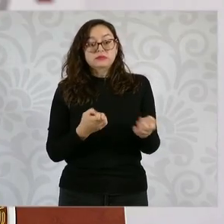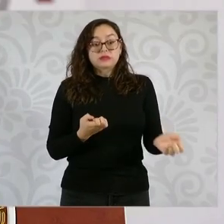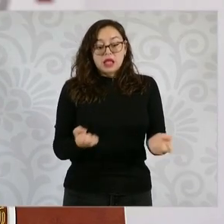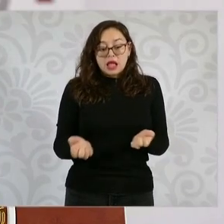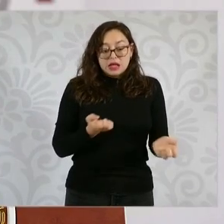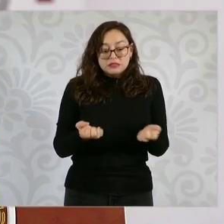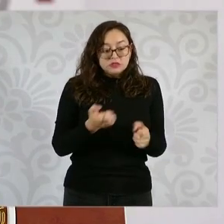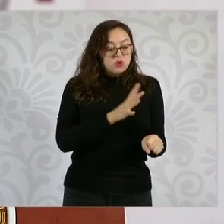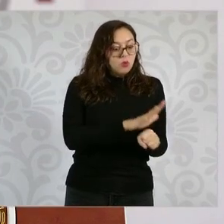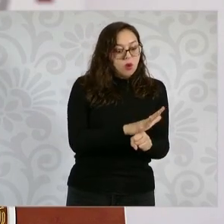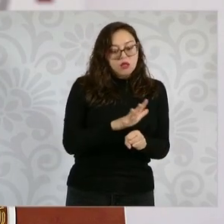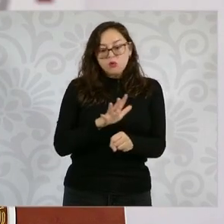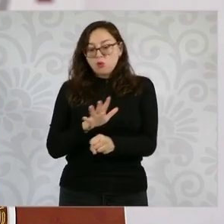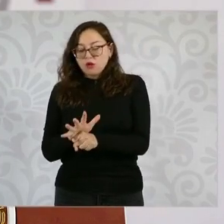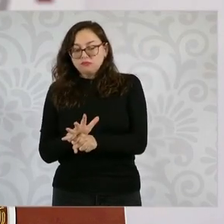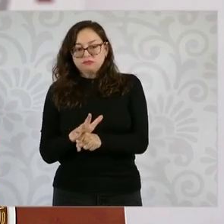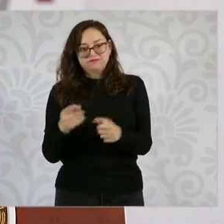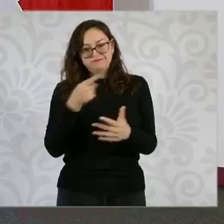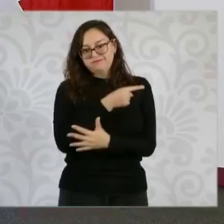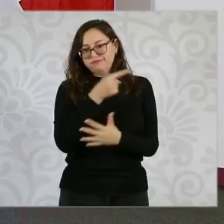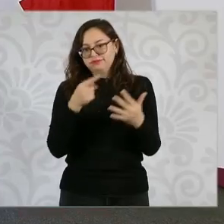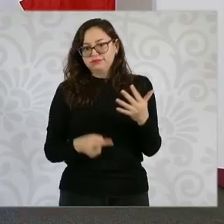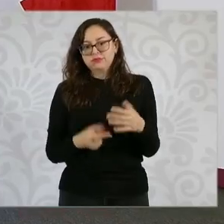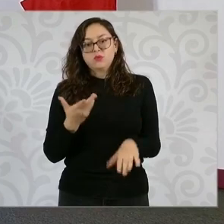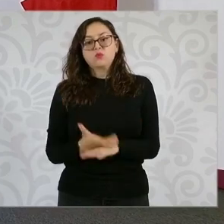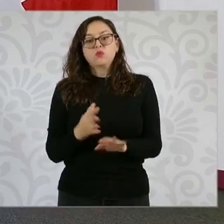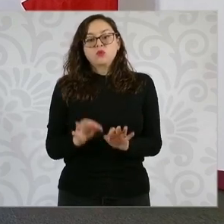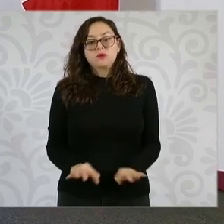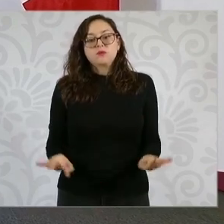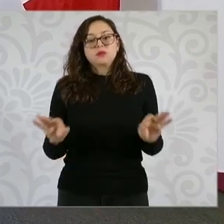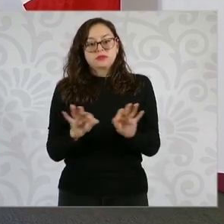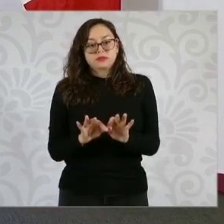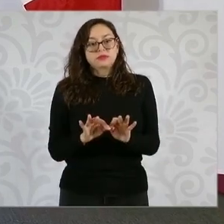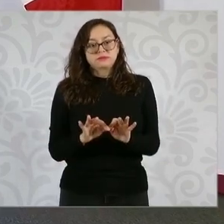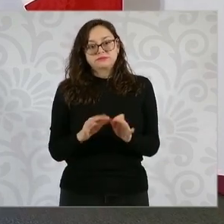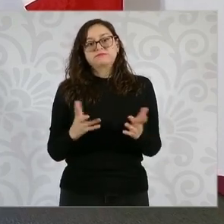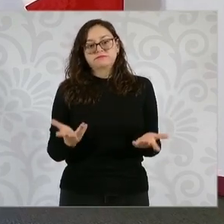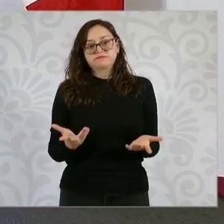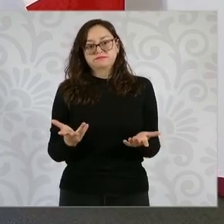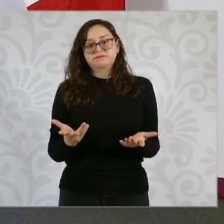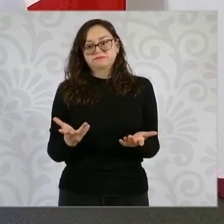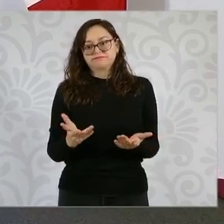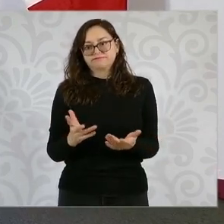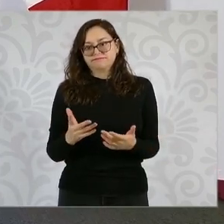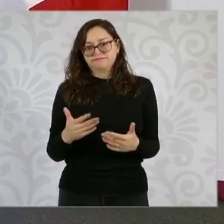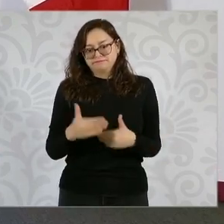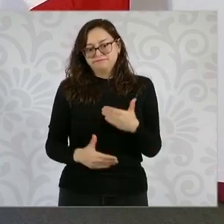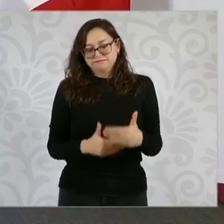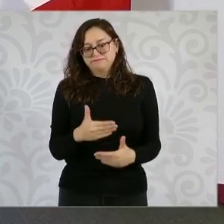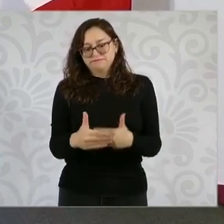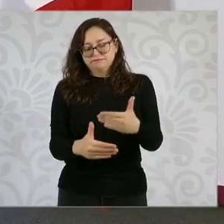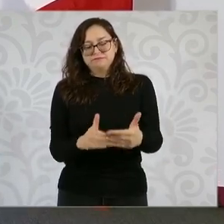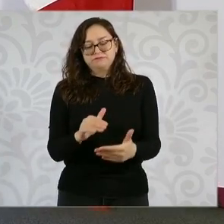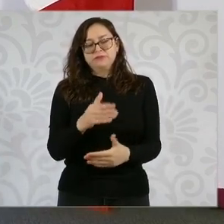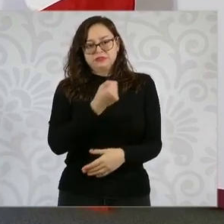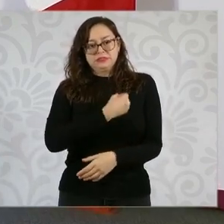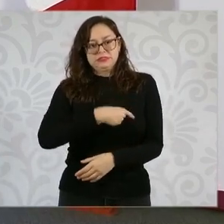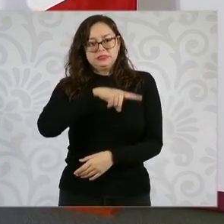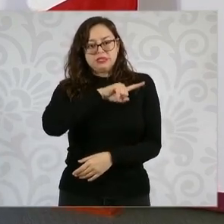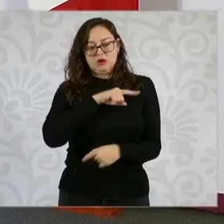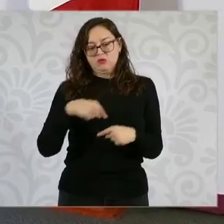hacer. Todo eso es fundamental para, como parte pues, del programa de salud que vamos a llevar a cabo